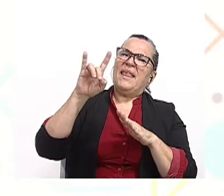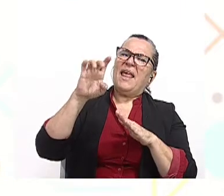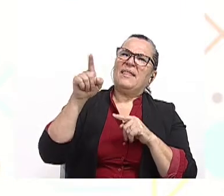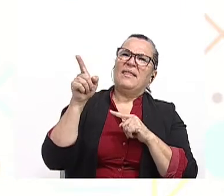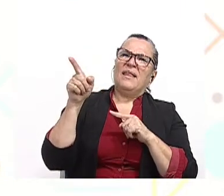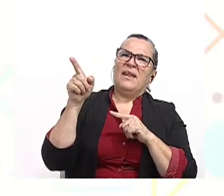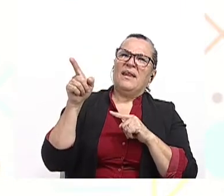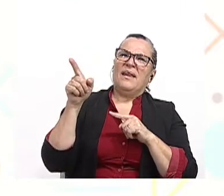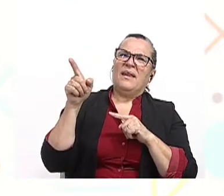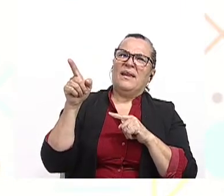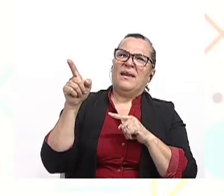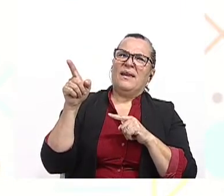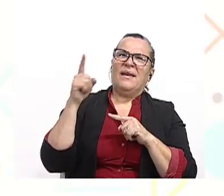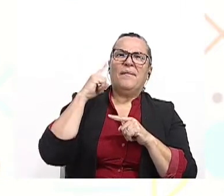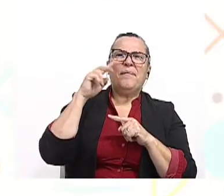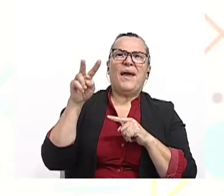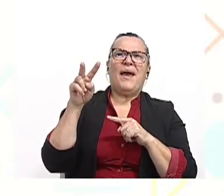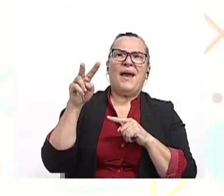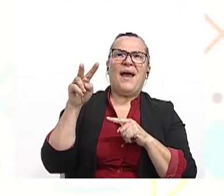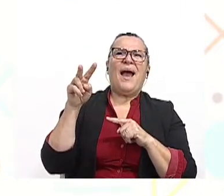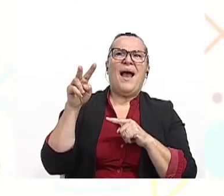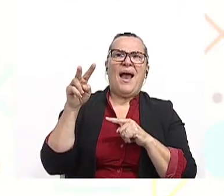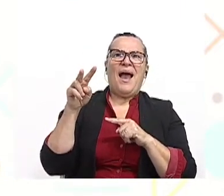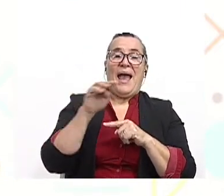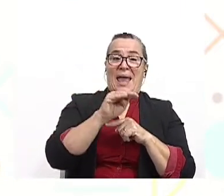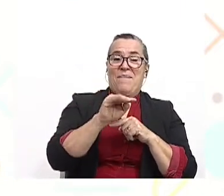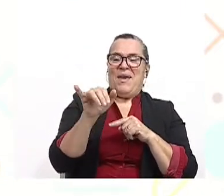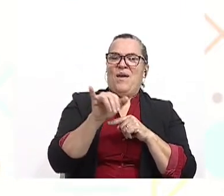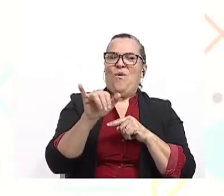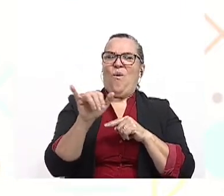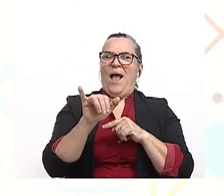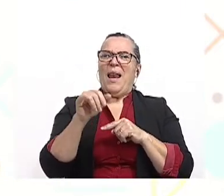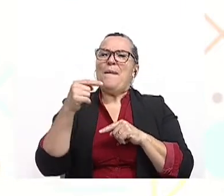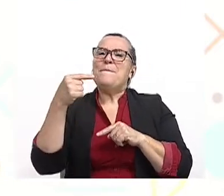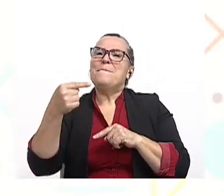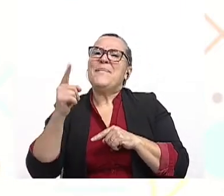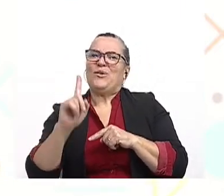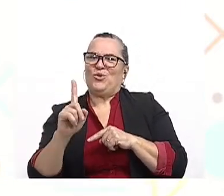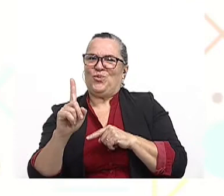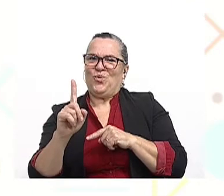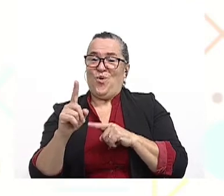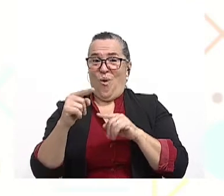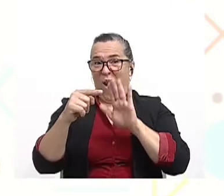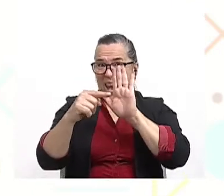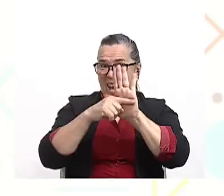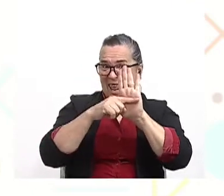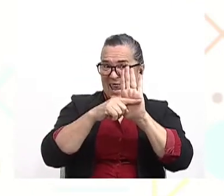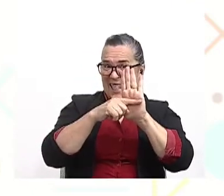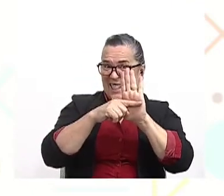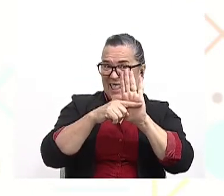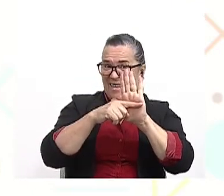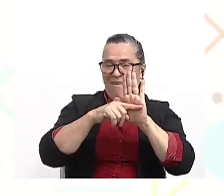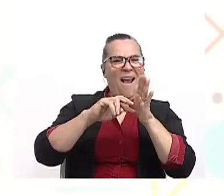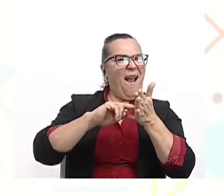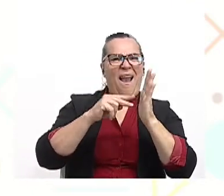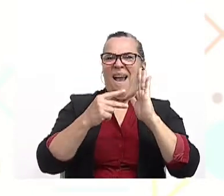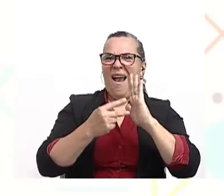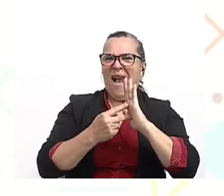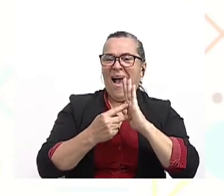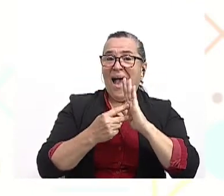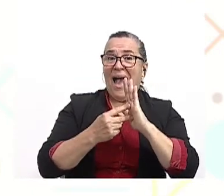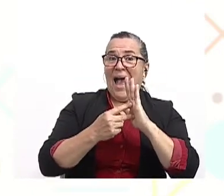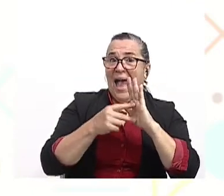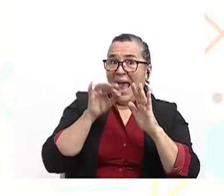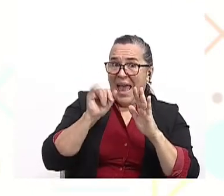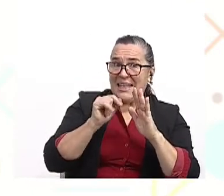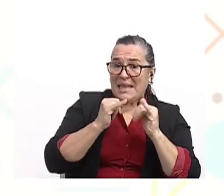determinar? Excelente, muy bien. M es menos 1 y es negativa. ¿Qué concluimos? Que